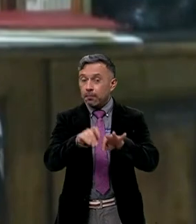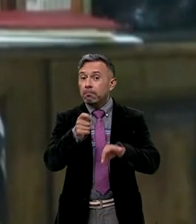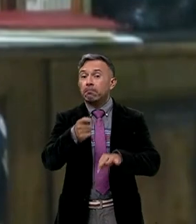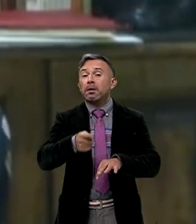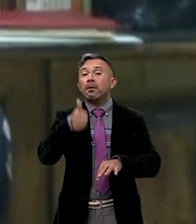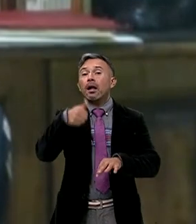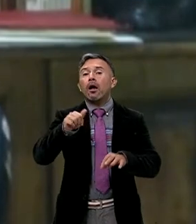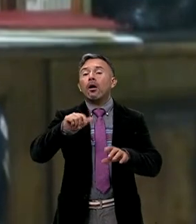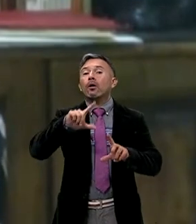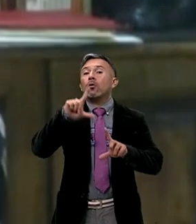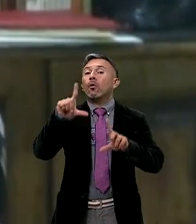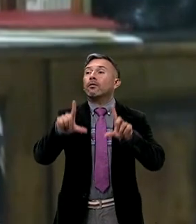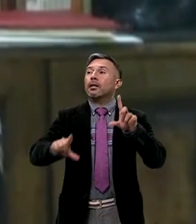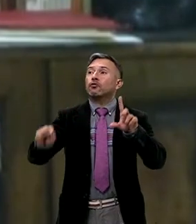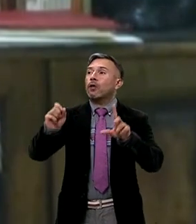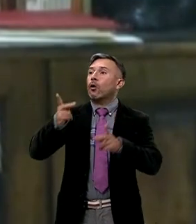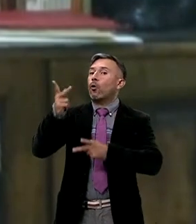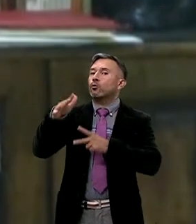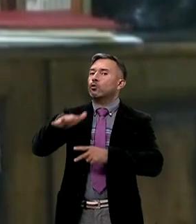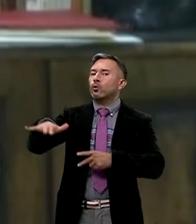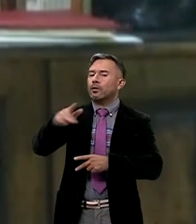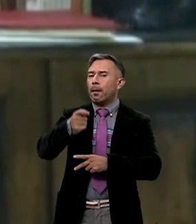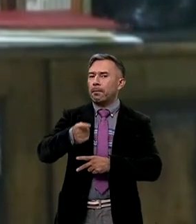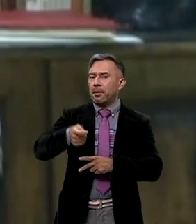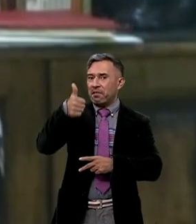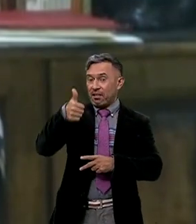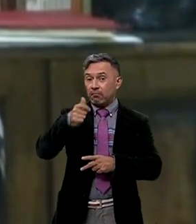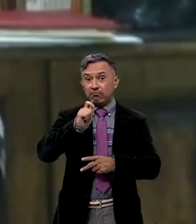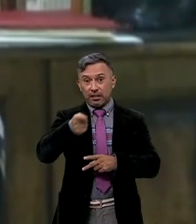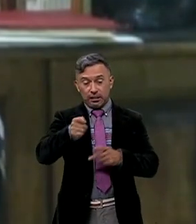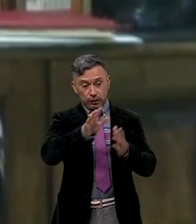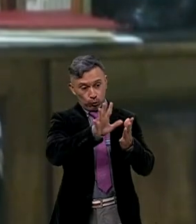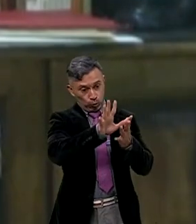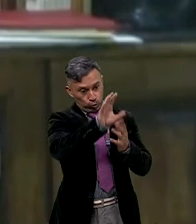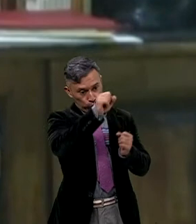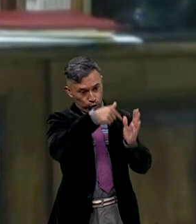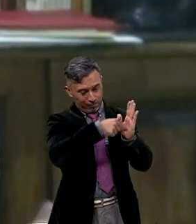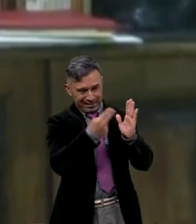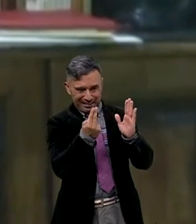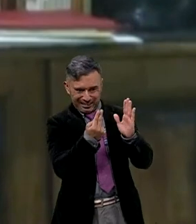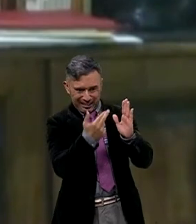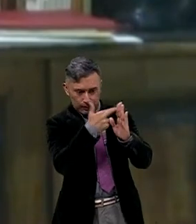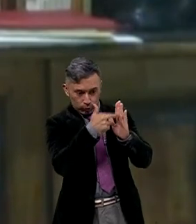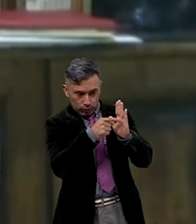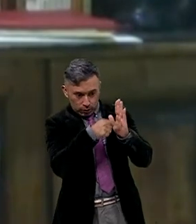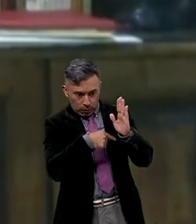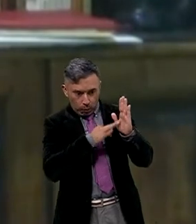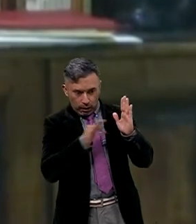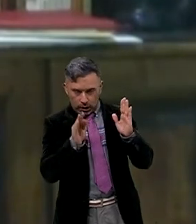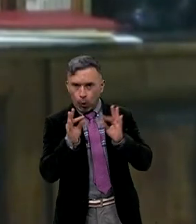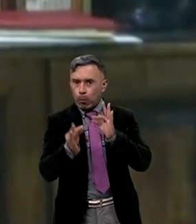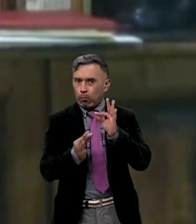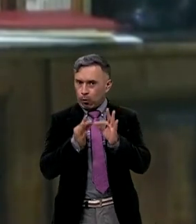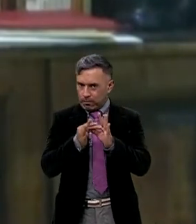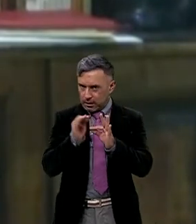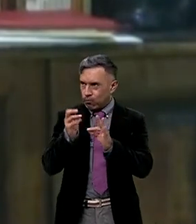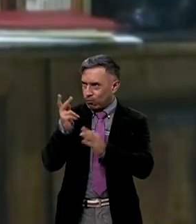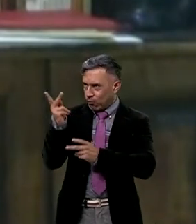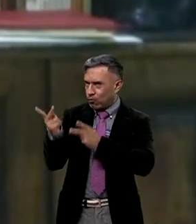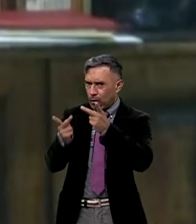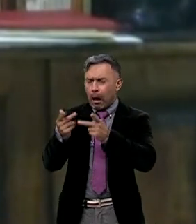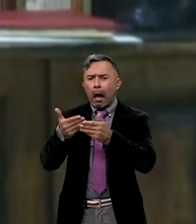que es la primera que cumple con los requisitos constitucionales para llevarse a cabo había habido algunos otros intentos